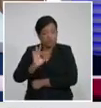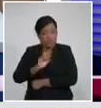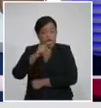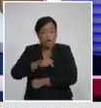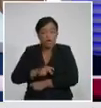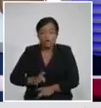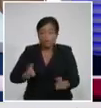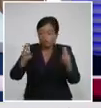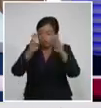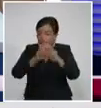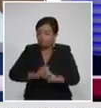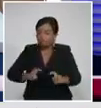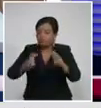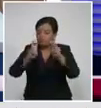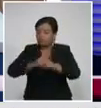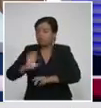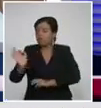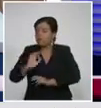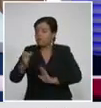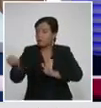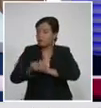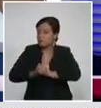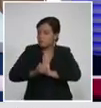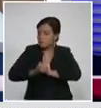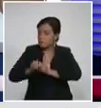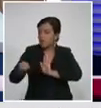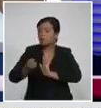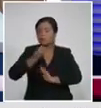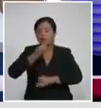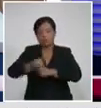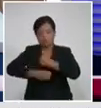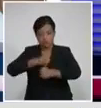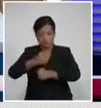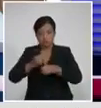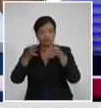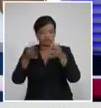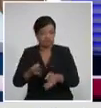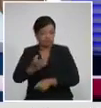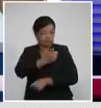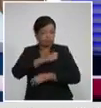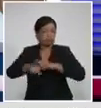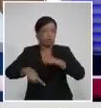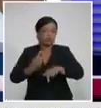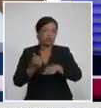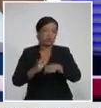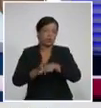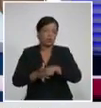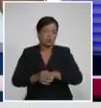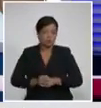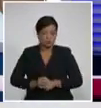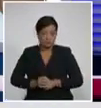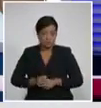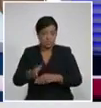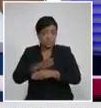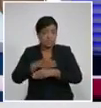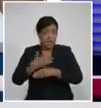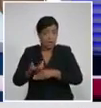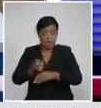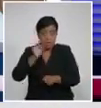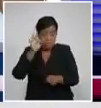autorización de uso por la Agencia Regulatoria Cubana. Y será realmente la campaña masiva de